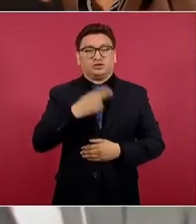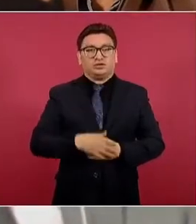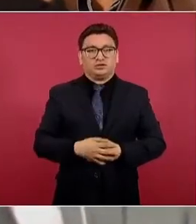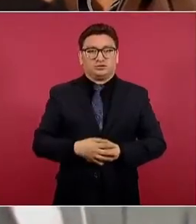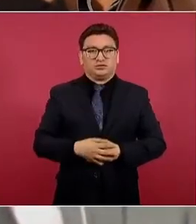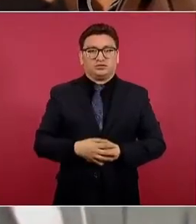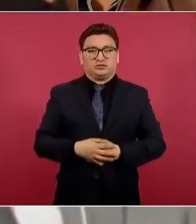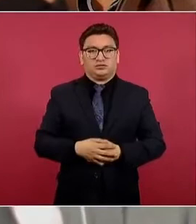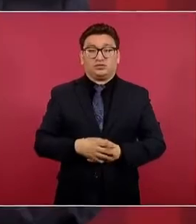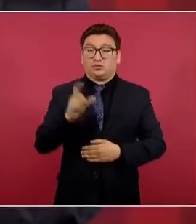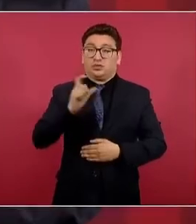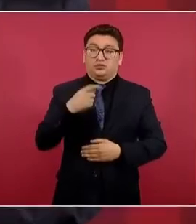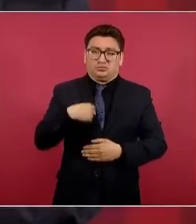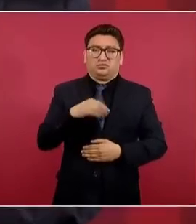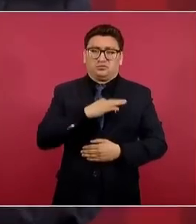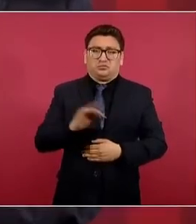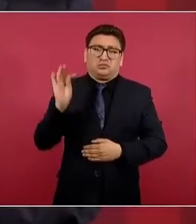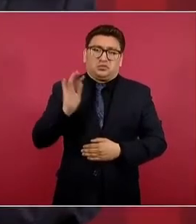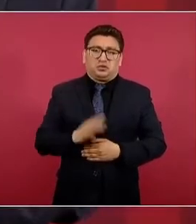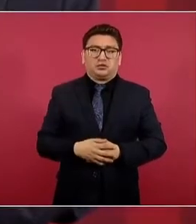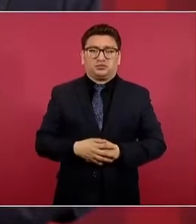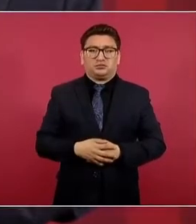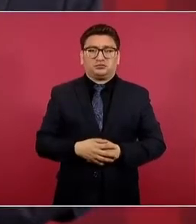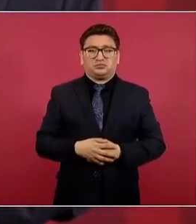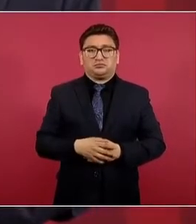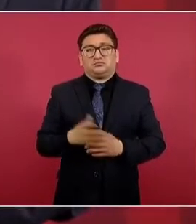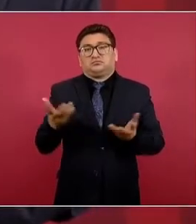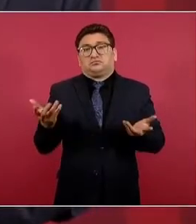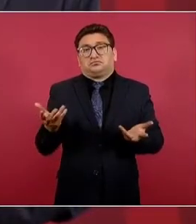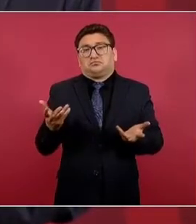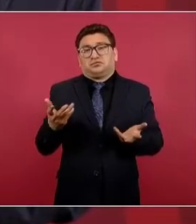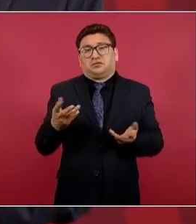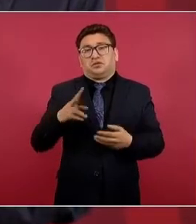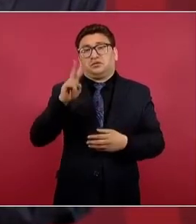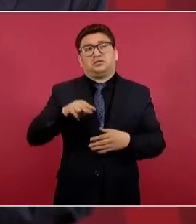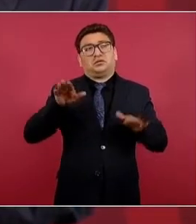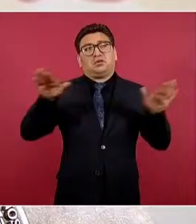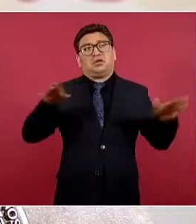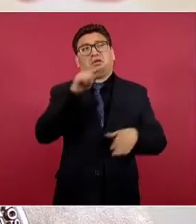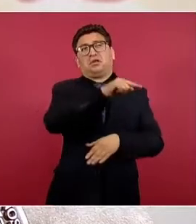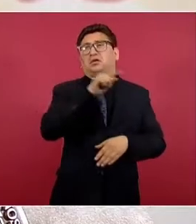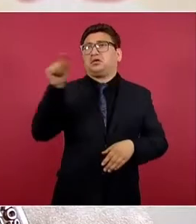yo pueda, lo hago. Es un aeropuerto